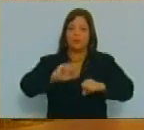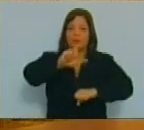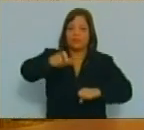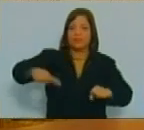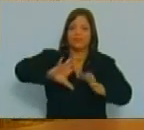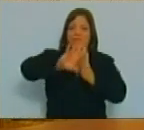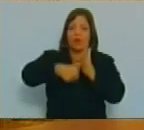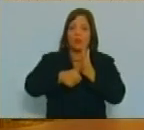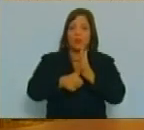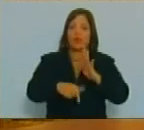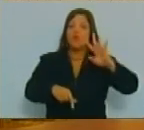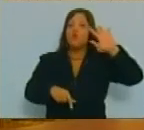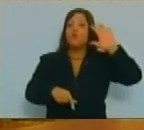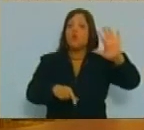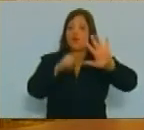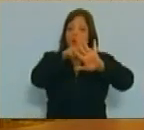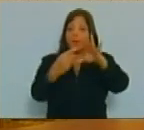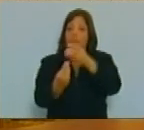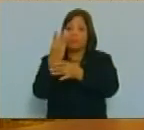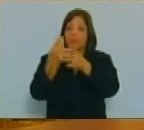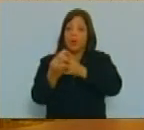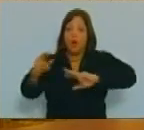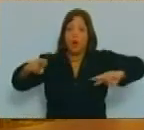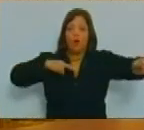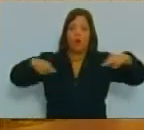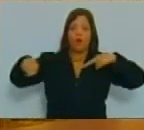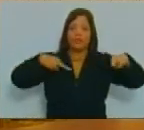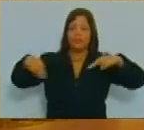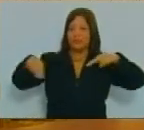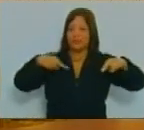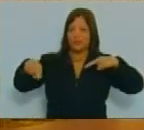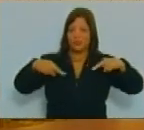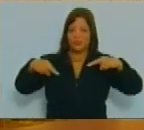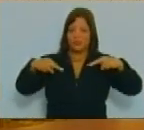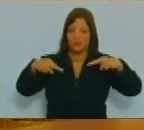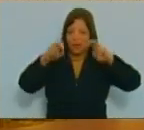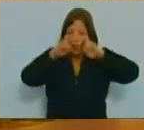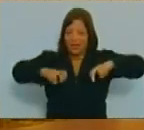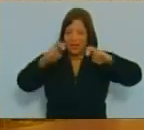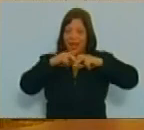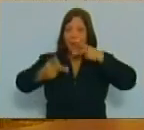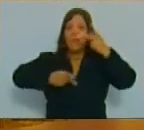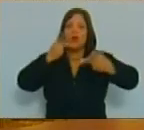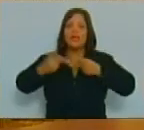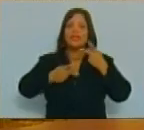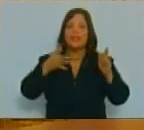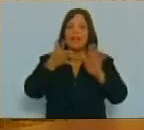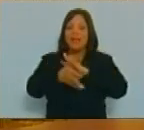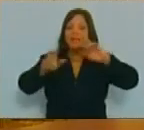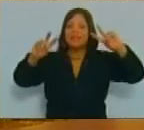con nueve instancias de coordinación de elaboración de políticas